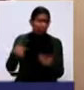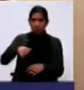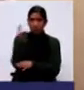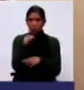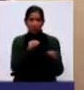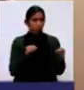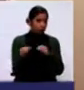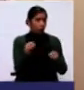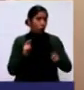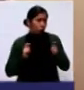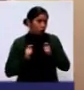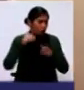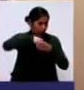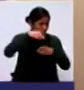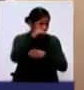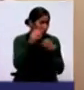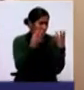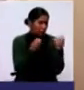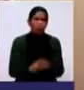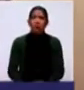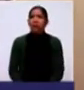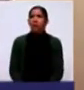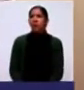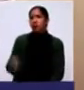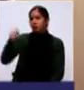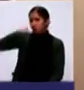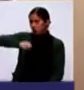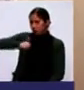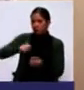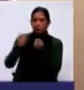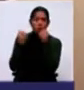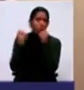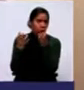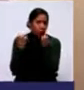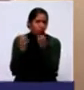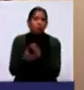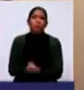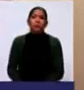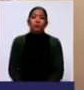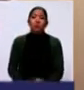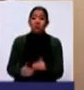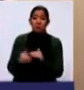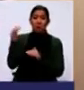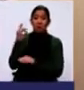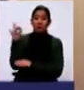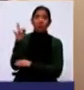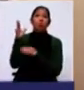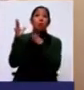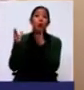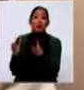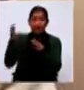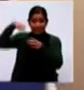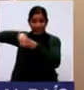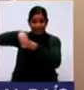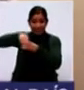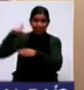interno en el país en estos días? Bastante, bastante importante el movimiento, sobre todo de los bolivianos y de las bolivianas que